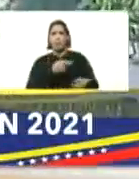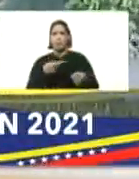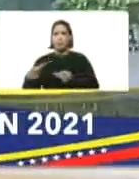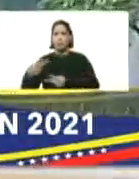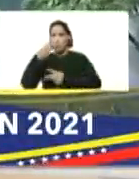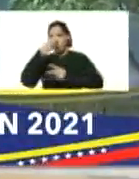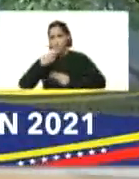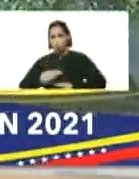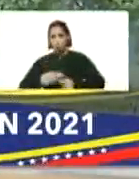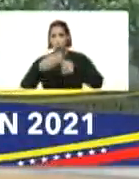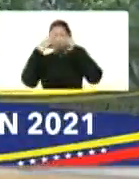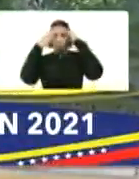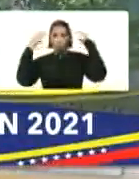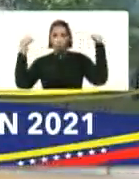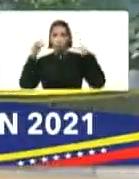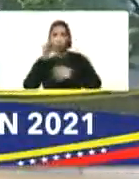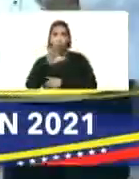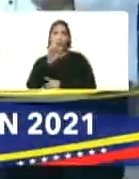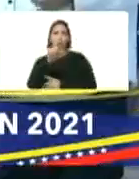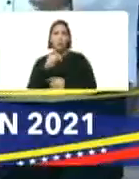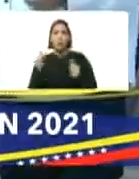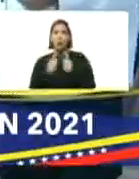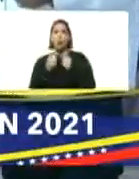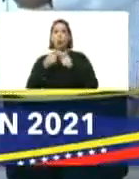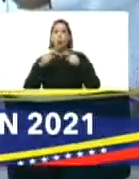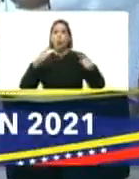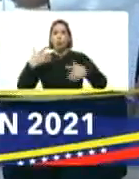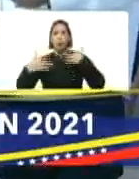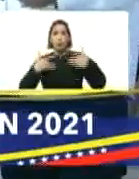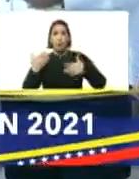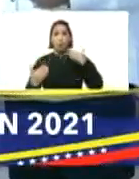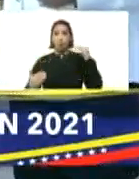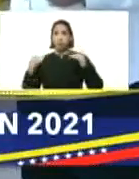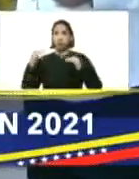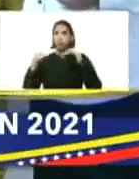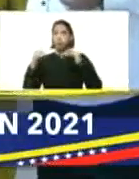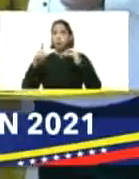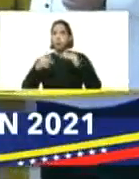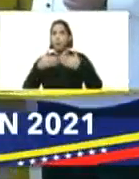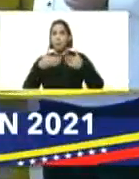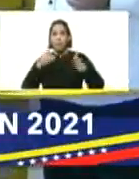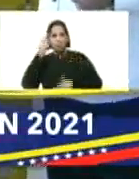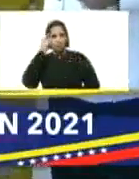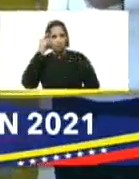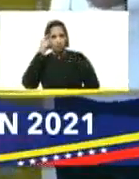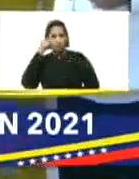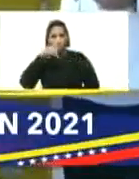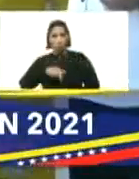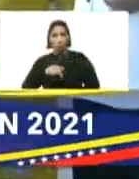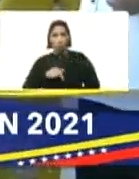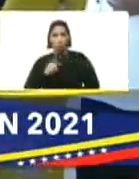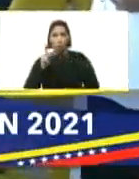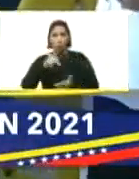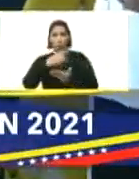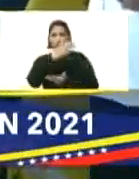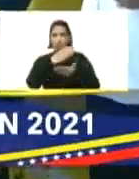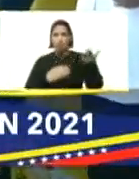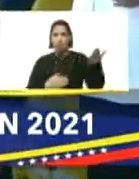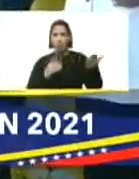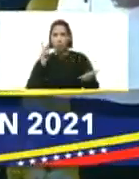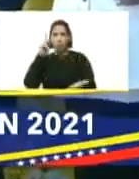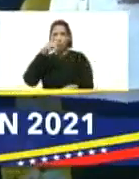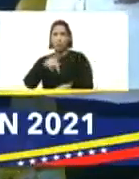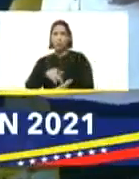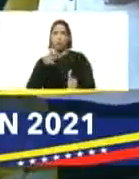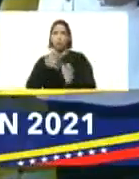y además con otro evento en paralelo que se está inaugurando el día de hoy con su presencia, que es el capítulo presencial